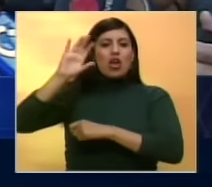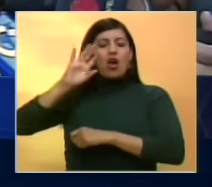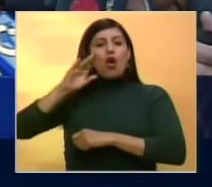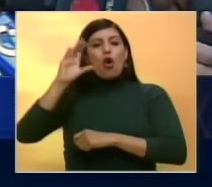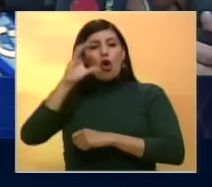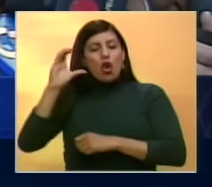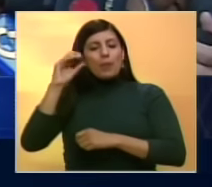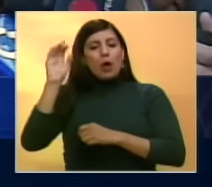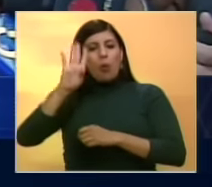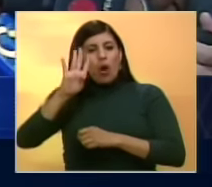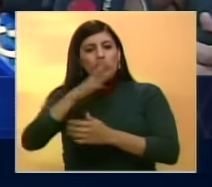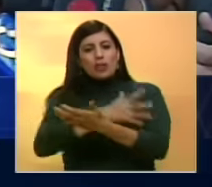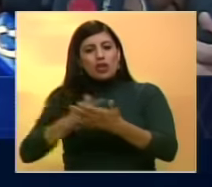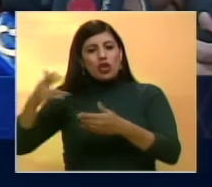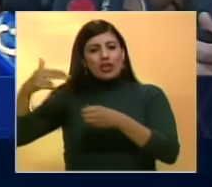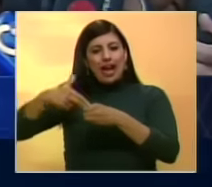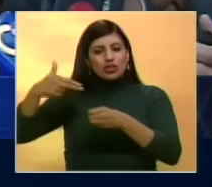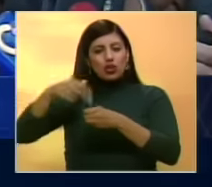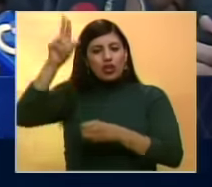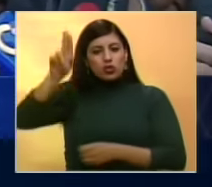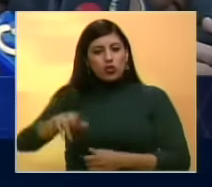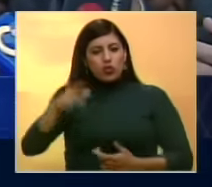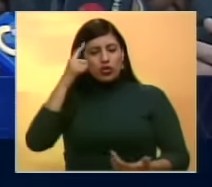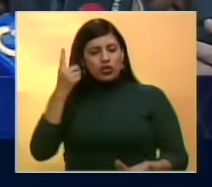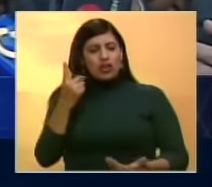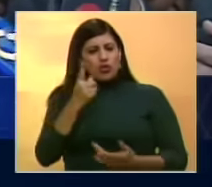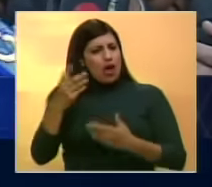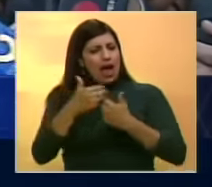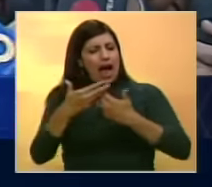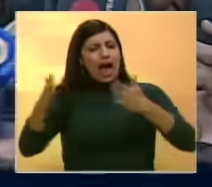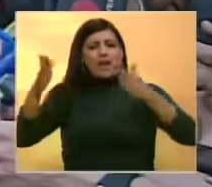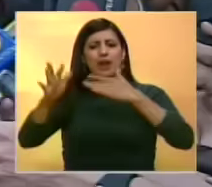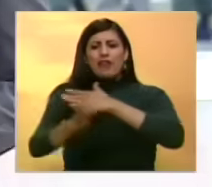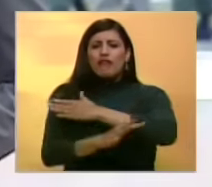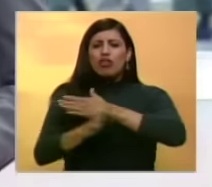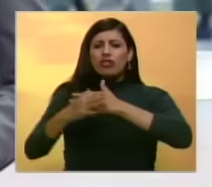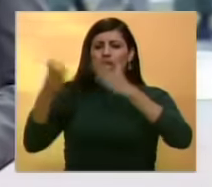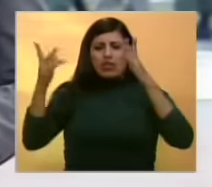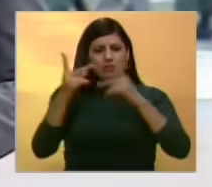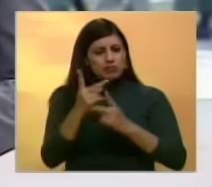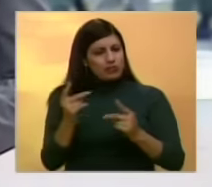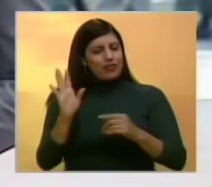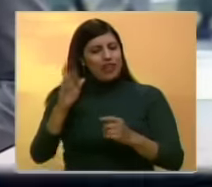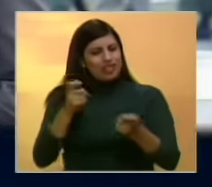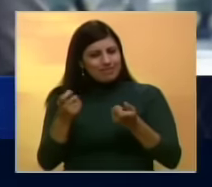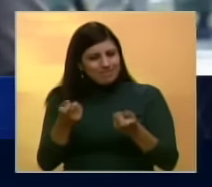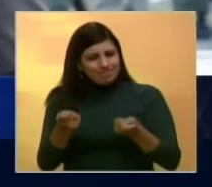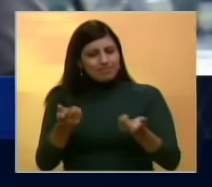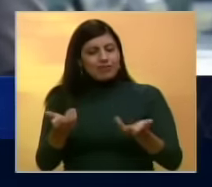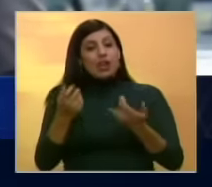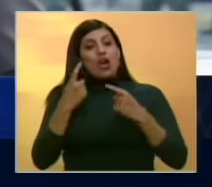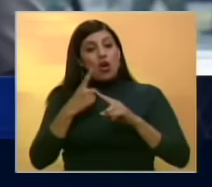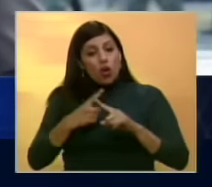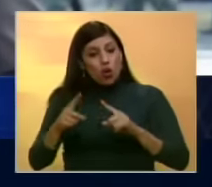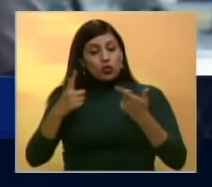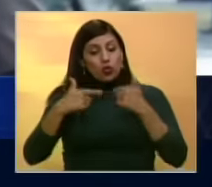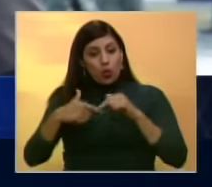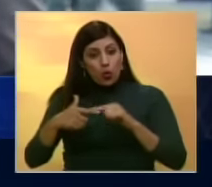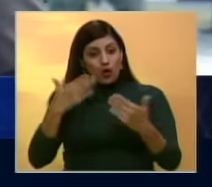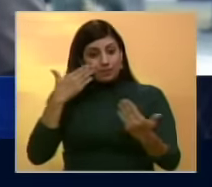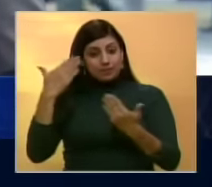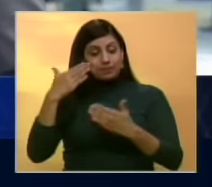de de litros de combustible diario ábrase La frontera con estas condiciones este viernes en la ciudad de Caracas en la sede del Comando estratégico